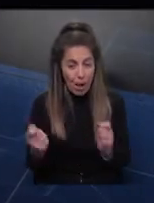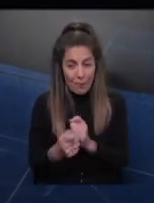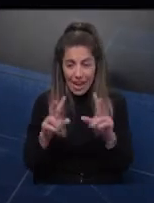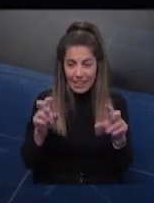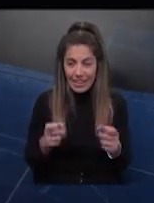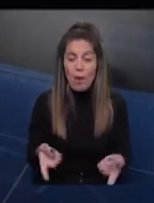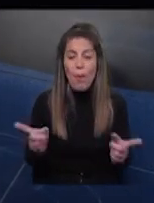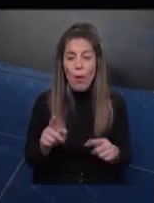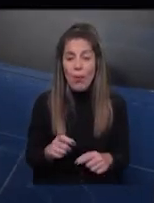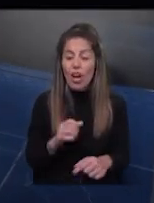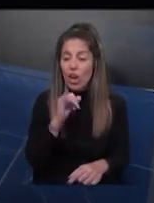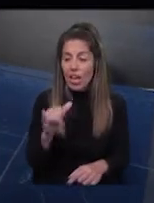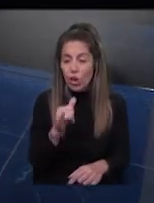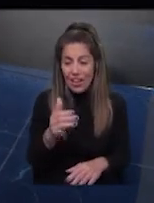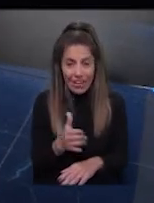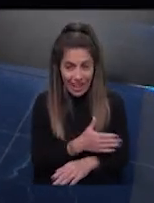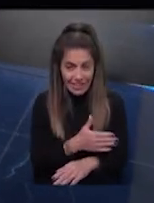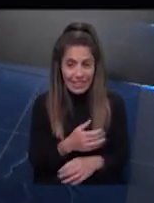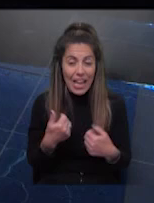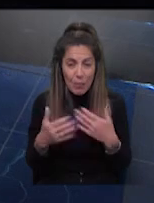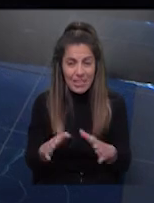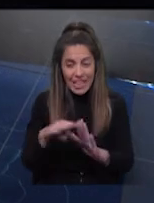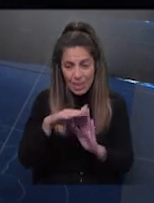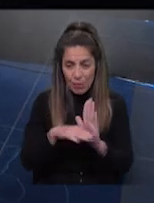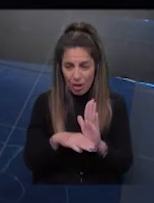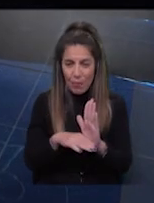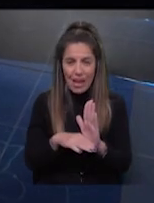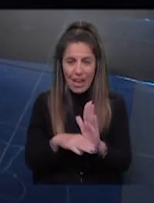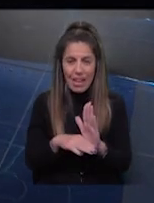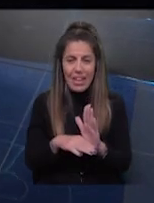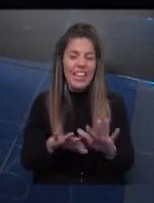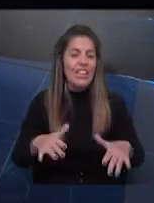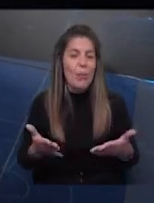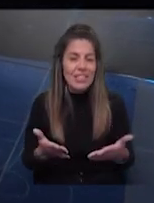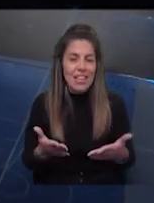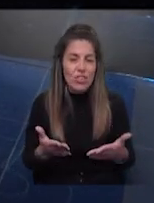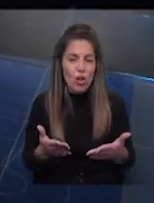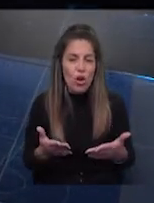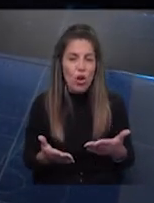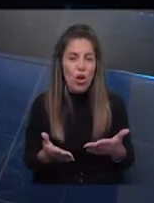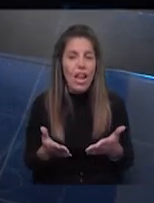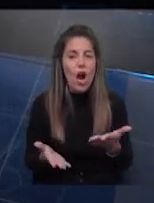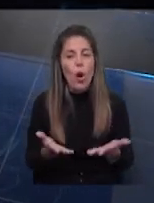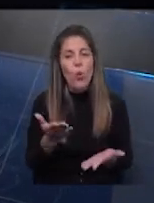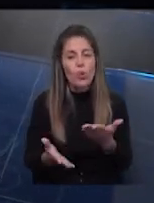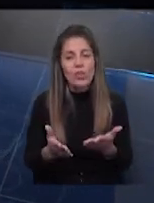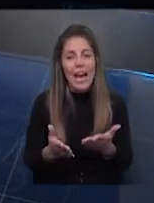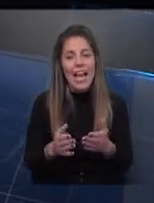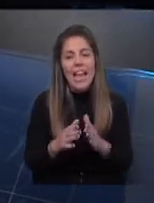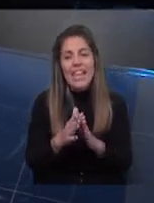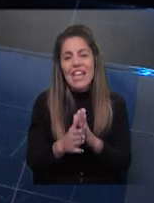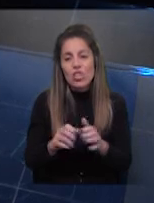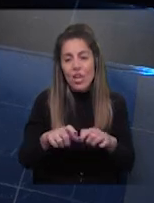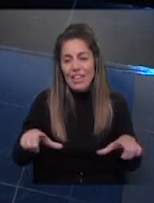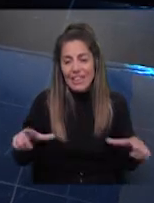tema y volver sobre lo que les mencionaba recién en el inicio del programa. ¿Qué está pasando con la JUTEP? ¿Qué está pasando con este